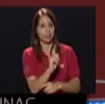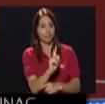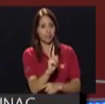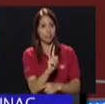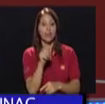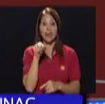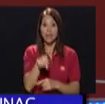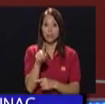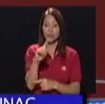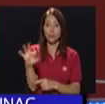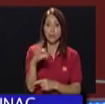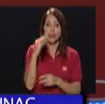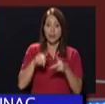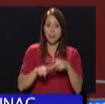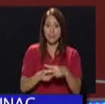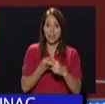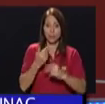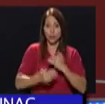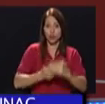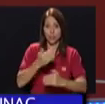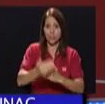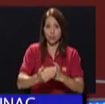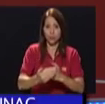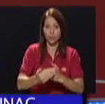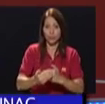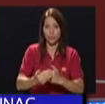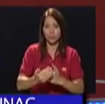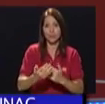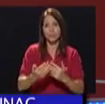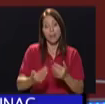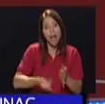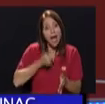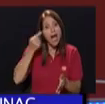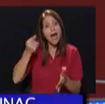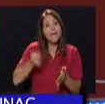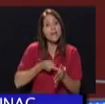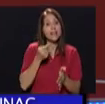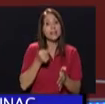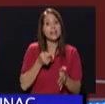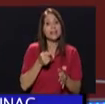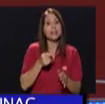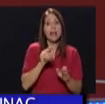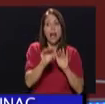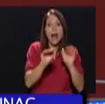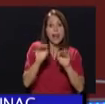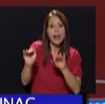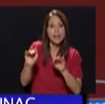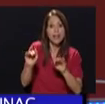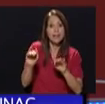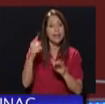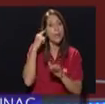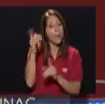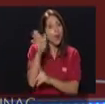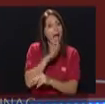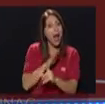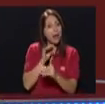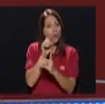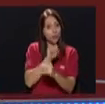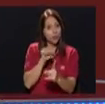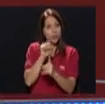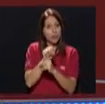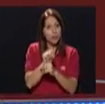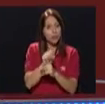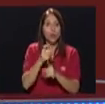Entonces, es una manera de empezar un proceso. Yo creo que a veces las alertas se dan y se dan por algo,